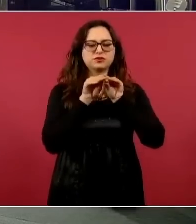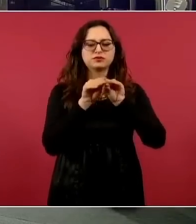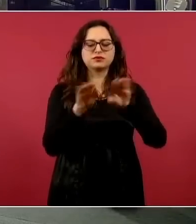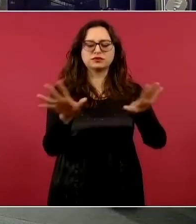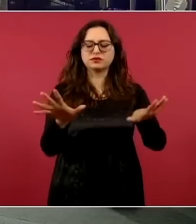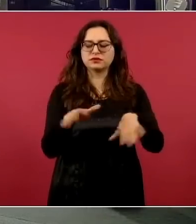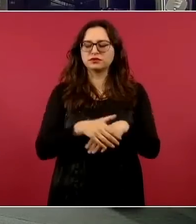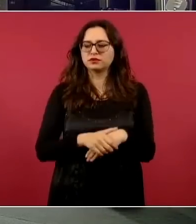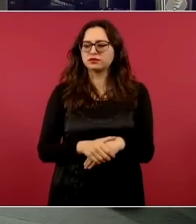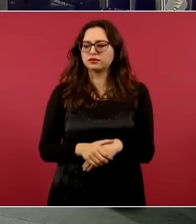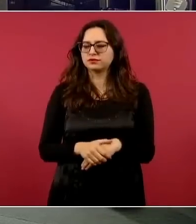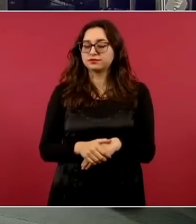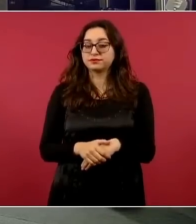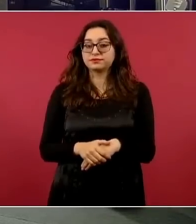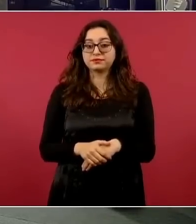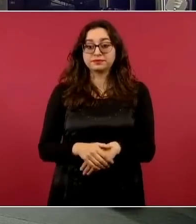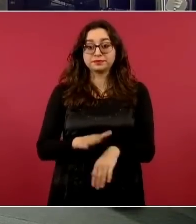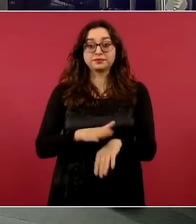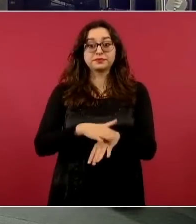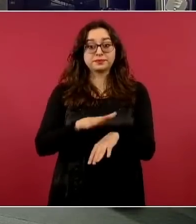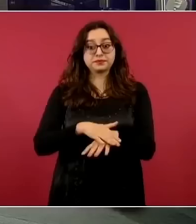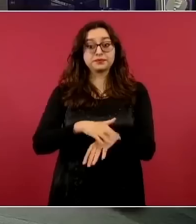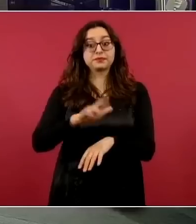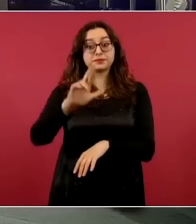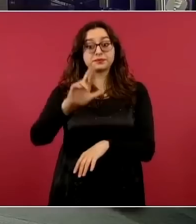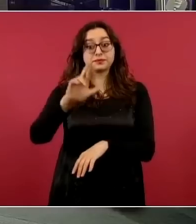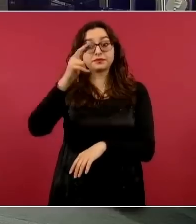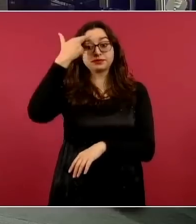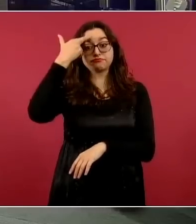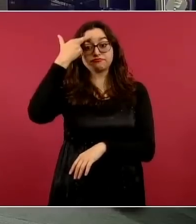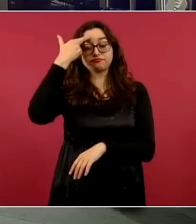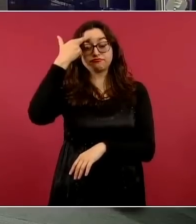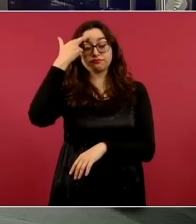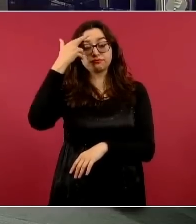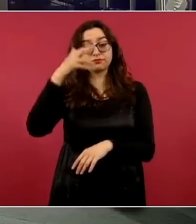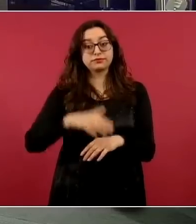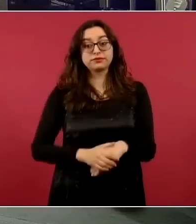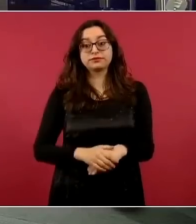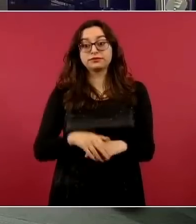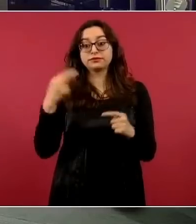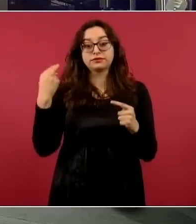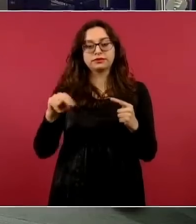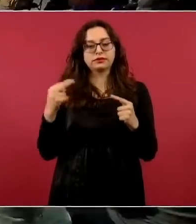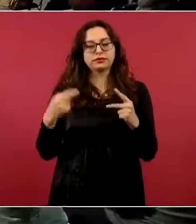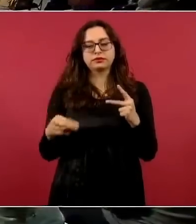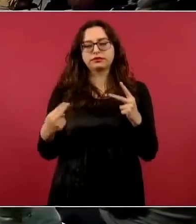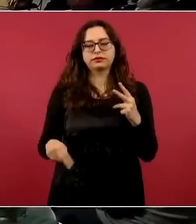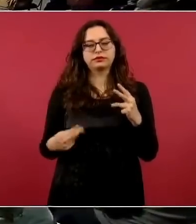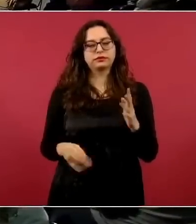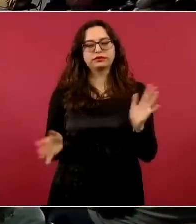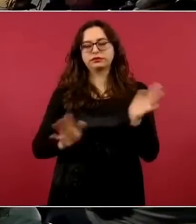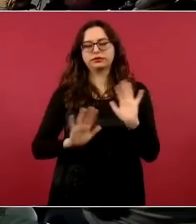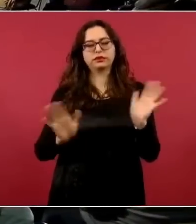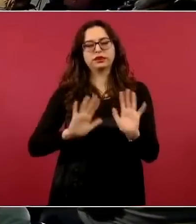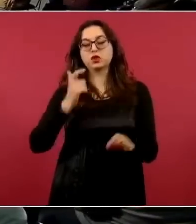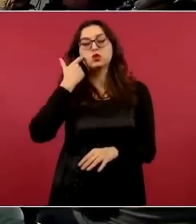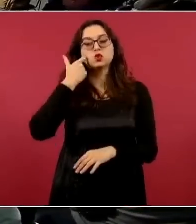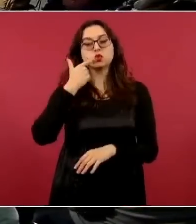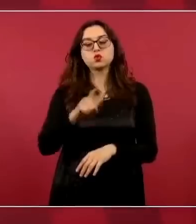recomiendo a muchos, ya no quiero decir sus nombres porque luego les va muy mal,